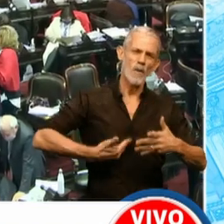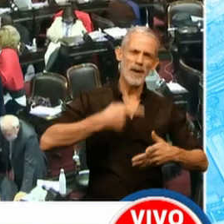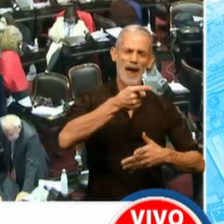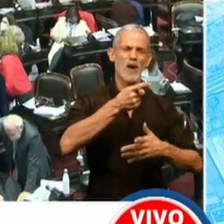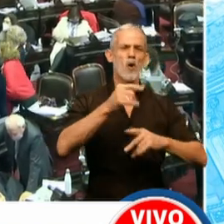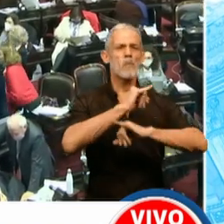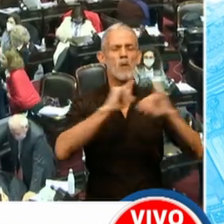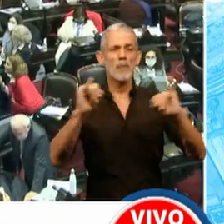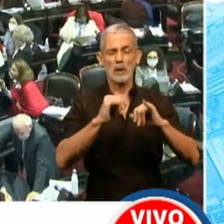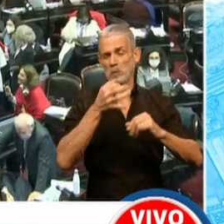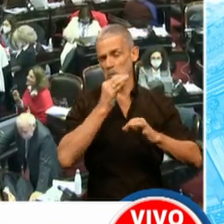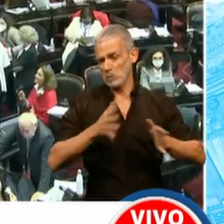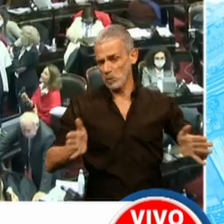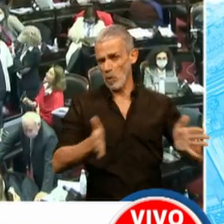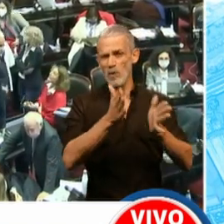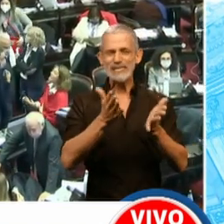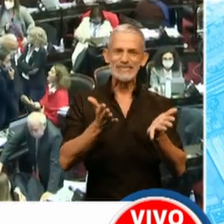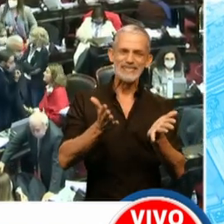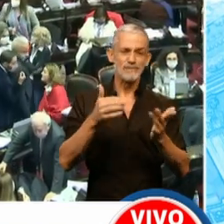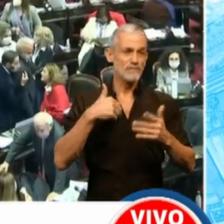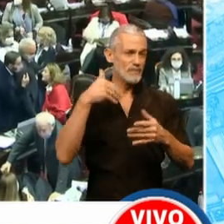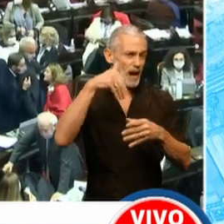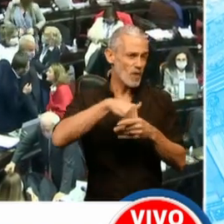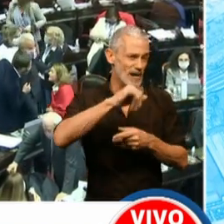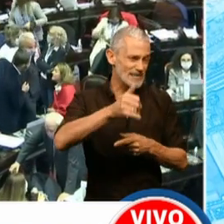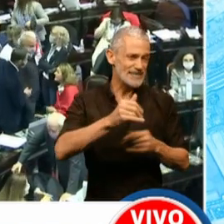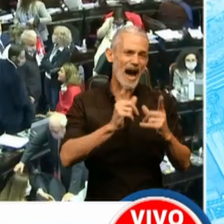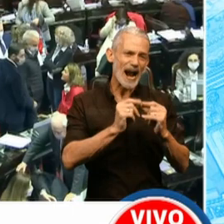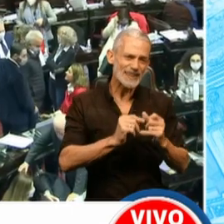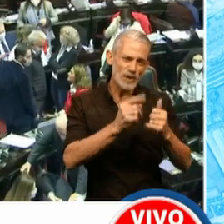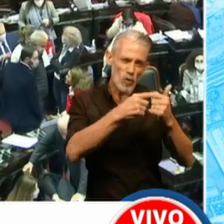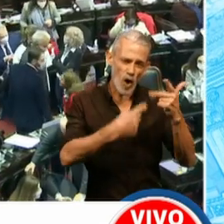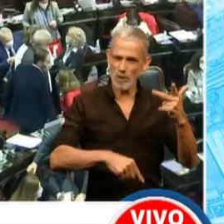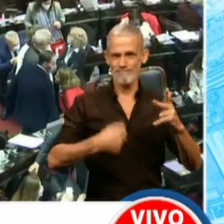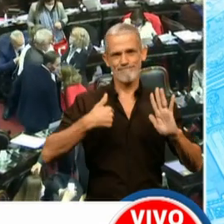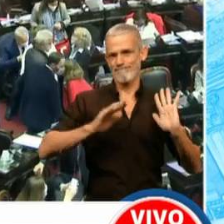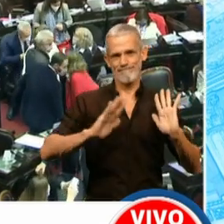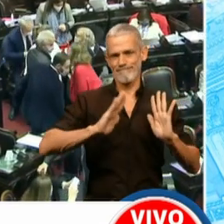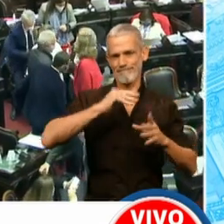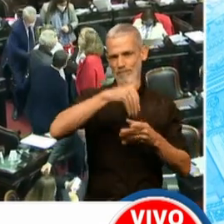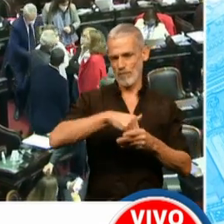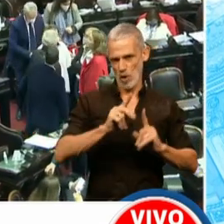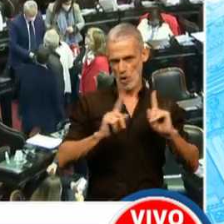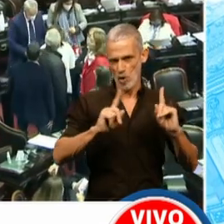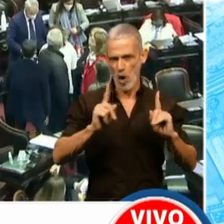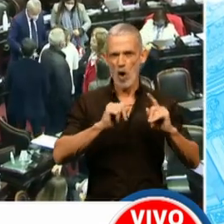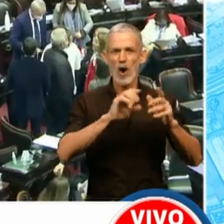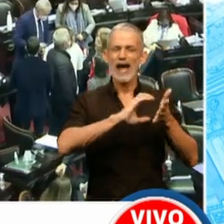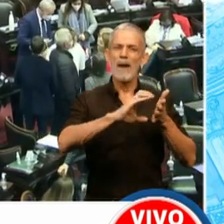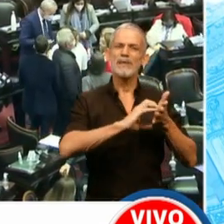que no podemos acompañar esos esos artículos que incluye el